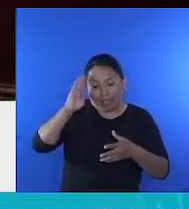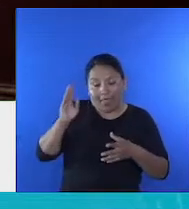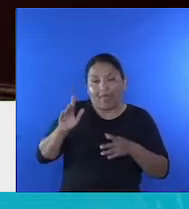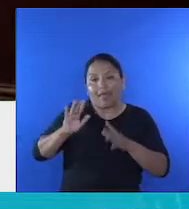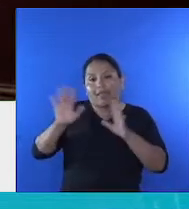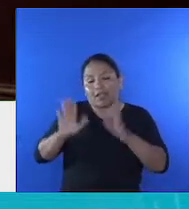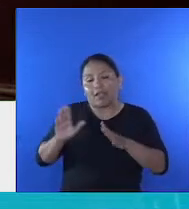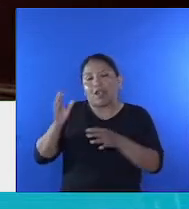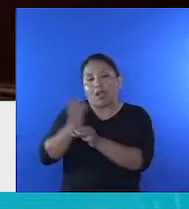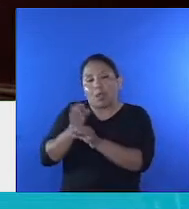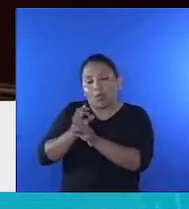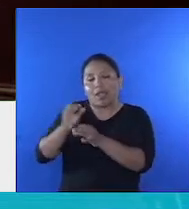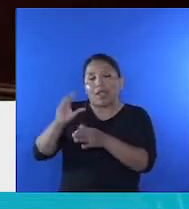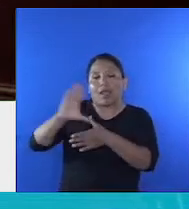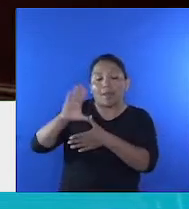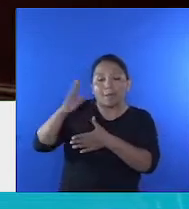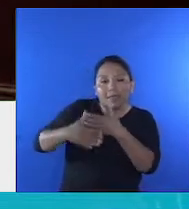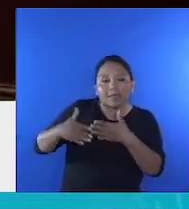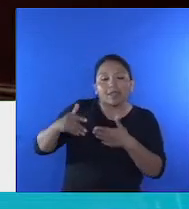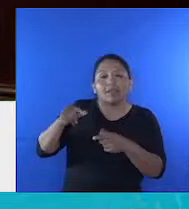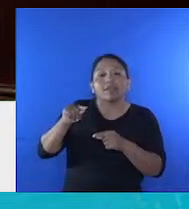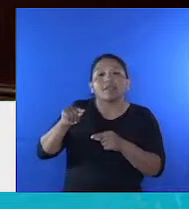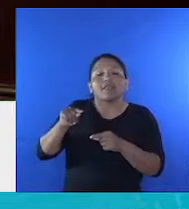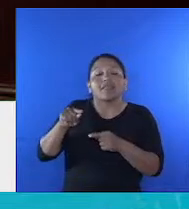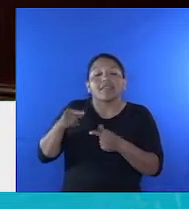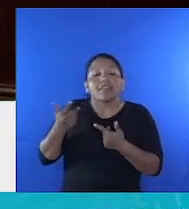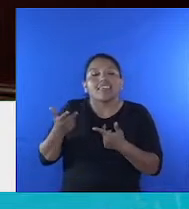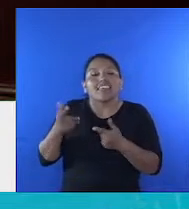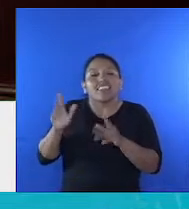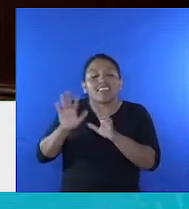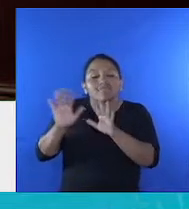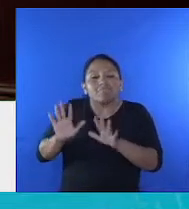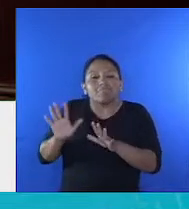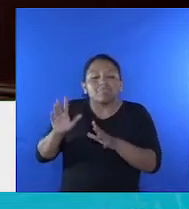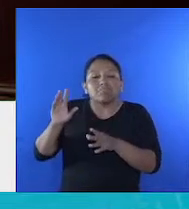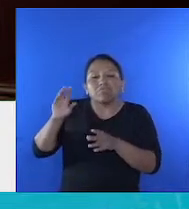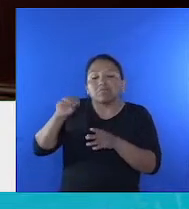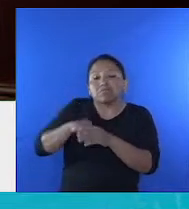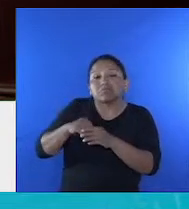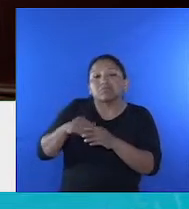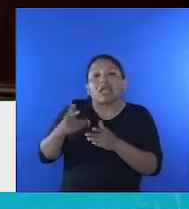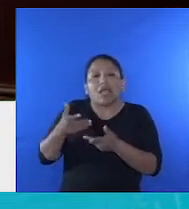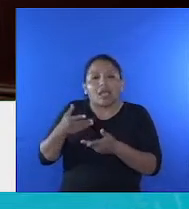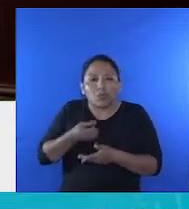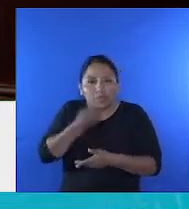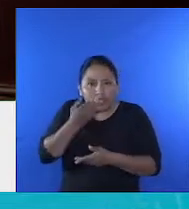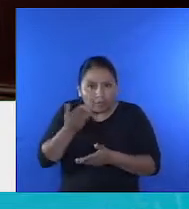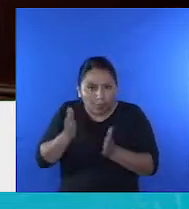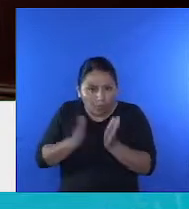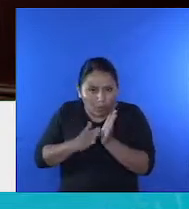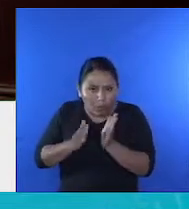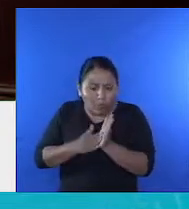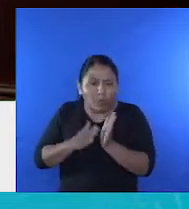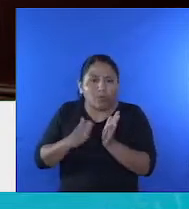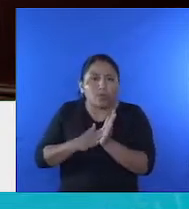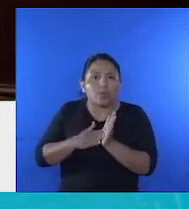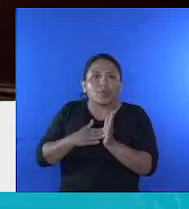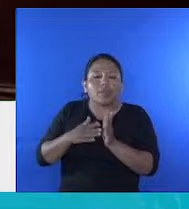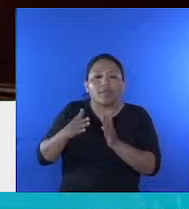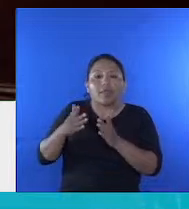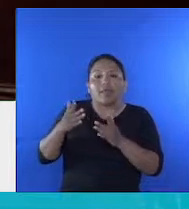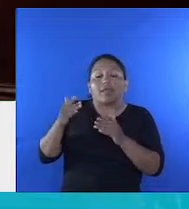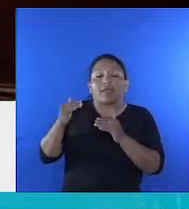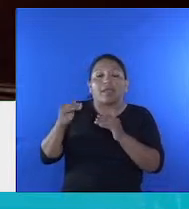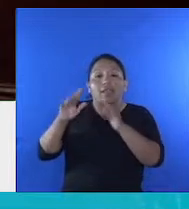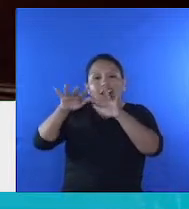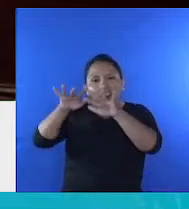las Américas bajo la doctrina de la seguridad nacional estaban formadas, según consta incluso en testimonios de los cuadros